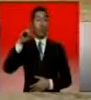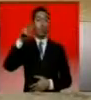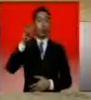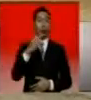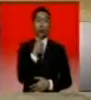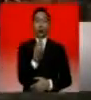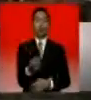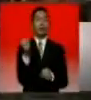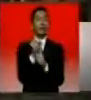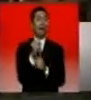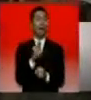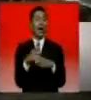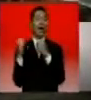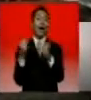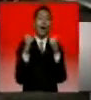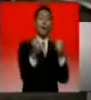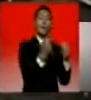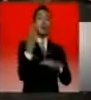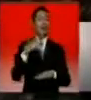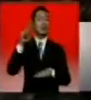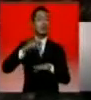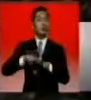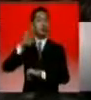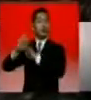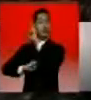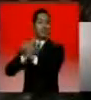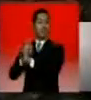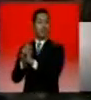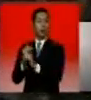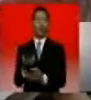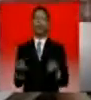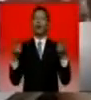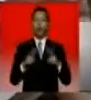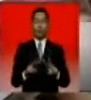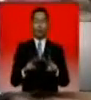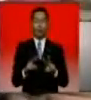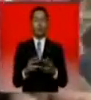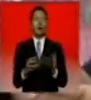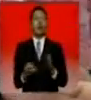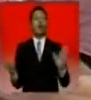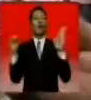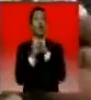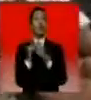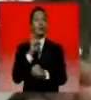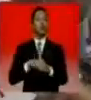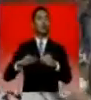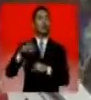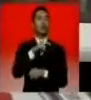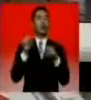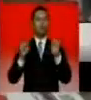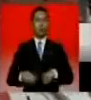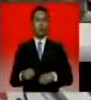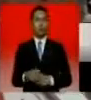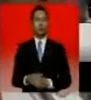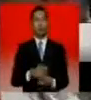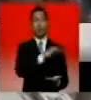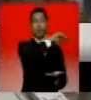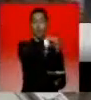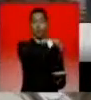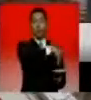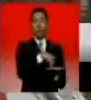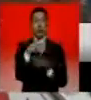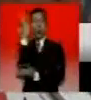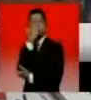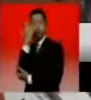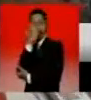trabajarán en campañas nacionales e internacionales para reactivar el turismo. Y a los ecuatorianos que hagan turismo en Manabí y Esmeraldas, especialmente